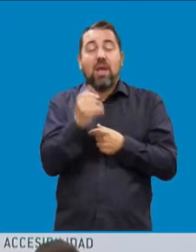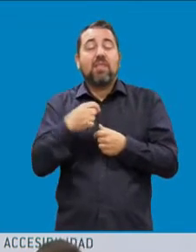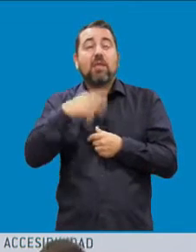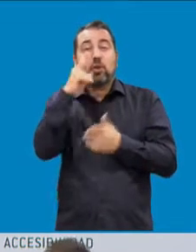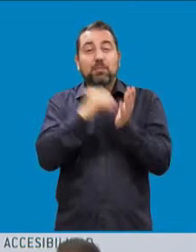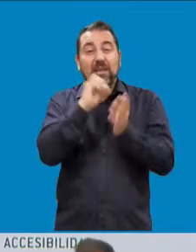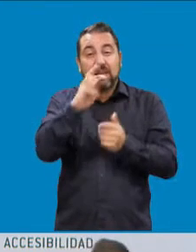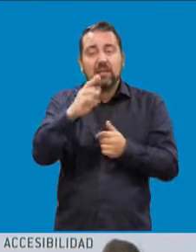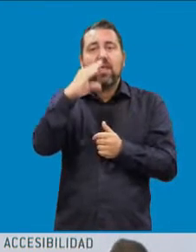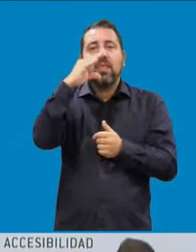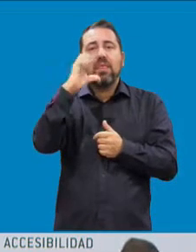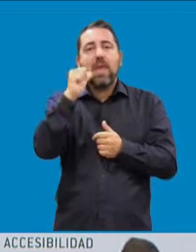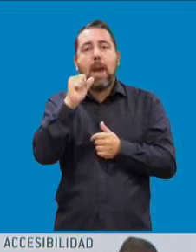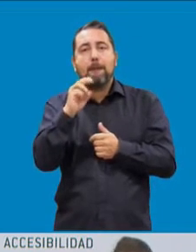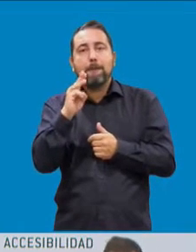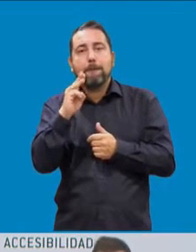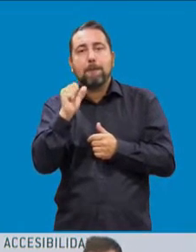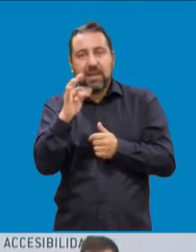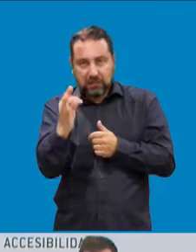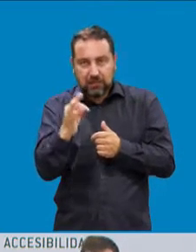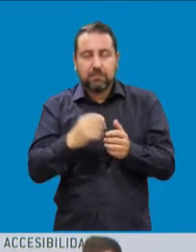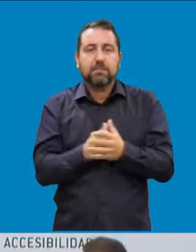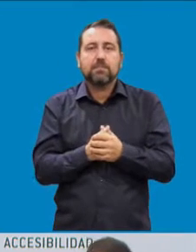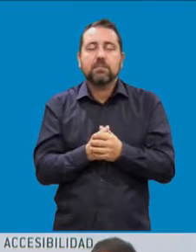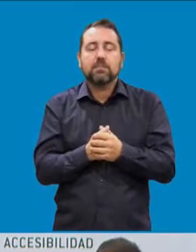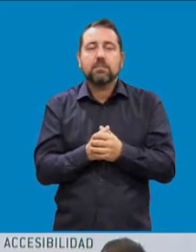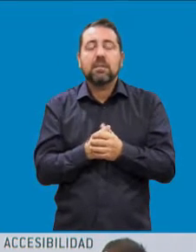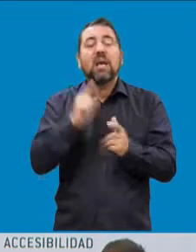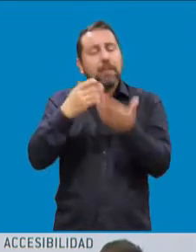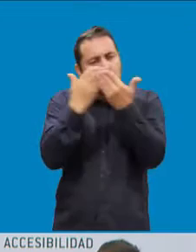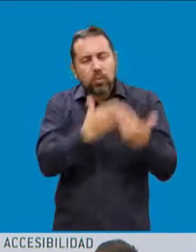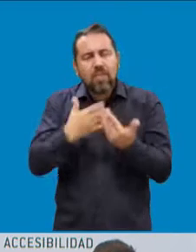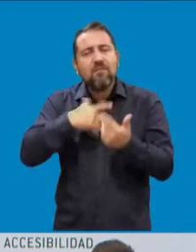basamos es el de Gil González del 2013, del CEAPAD.